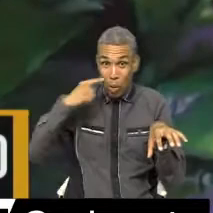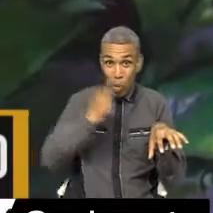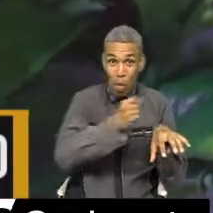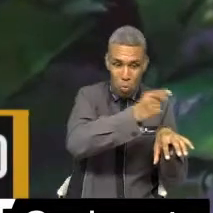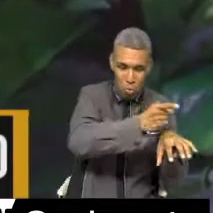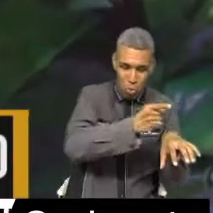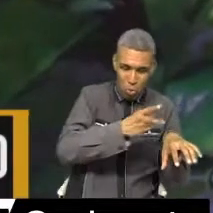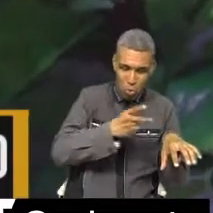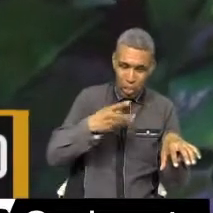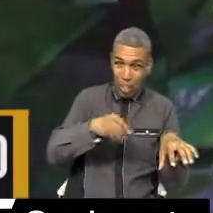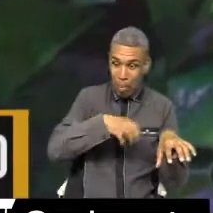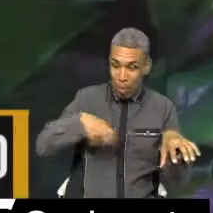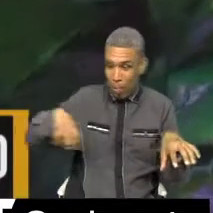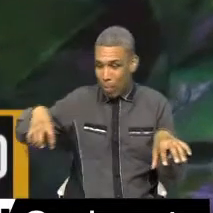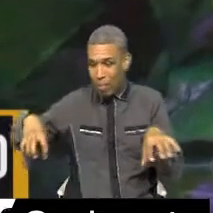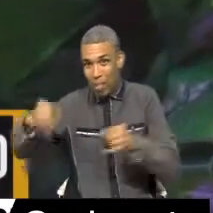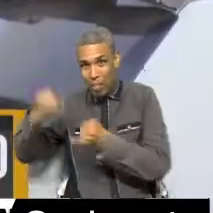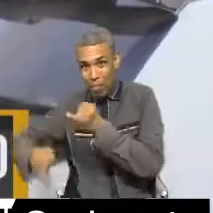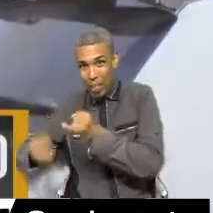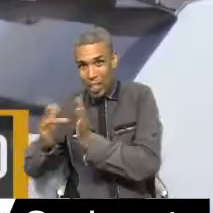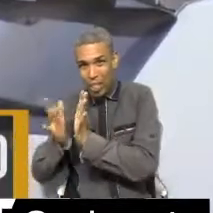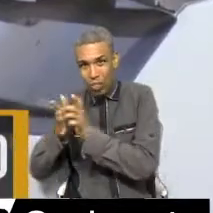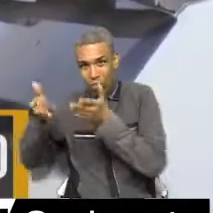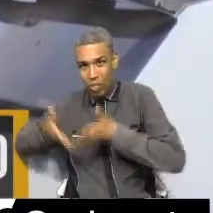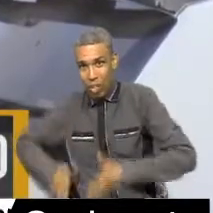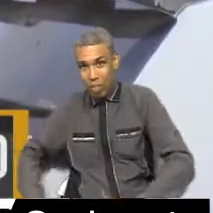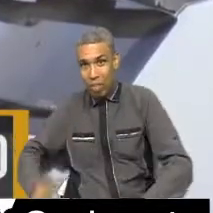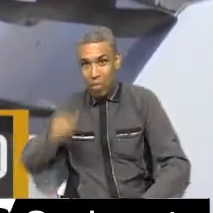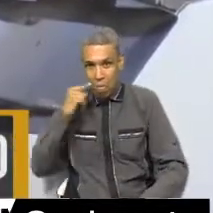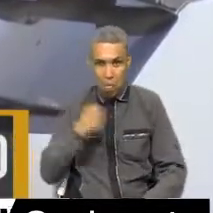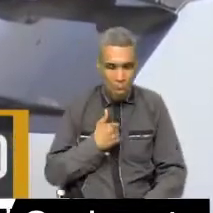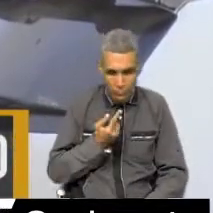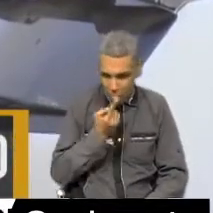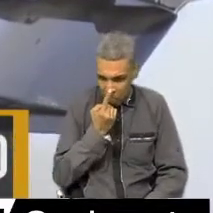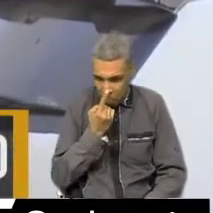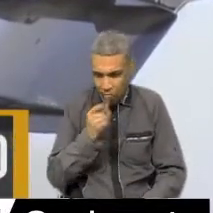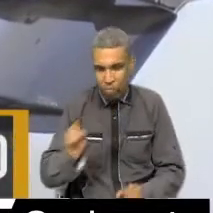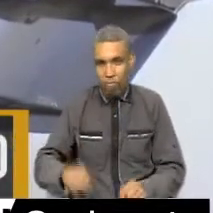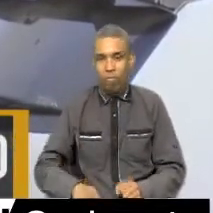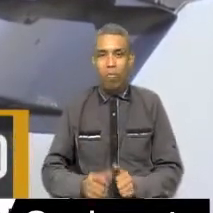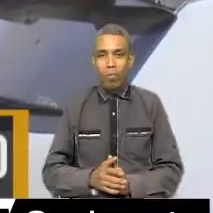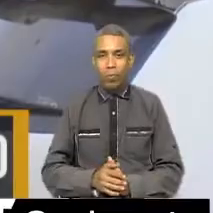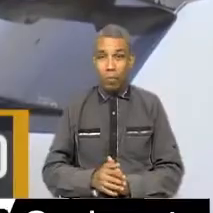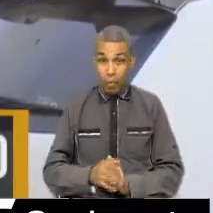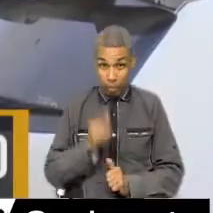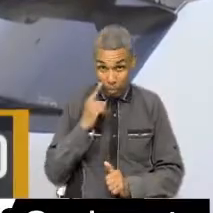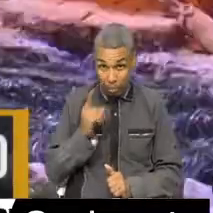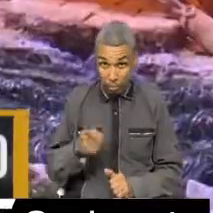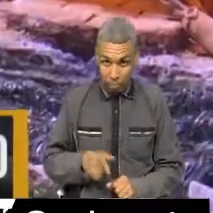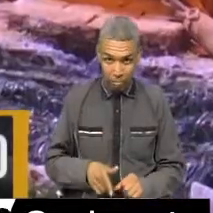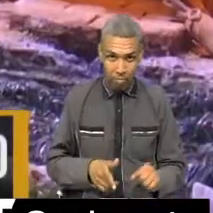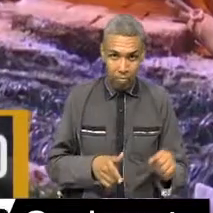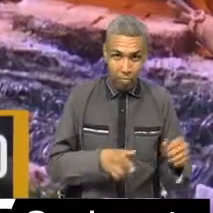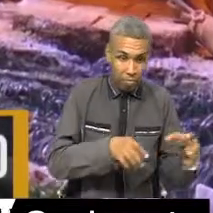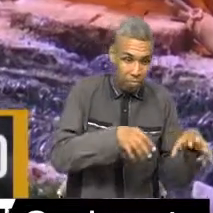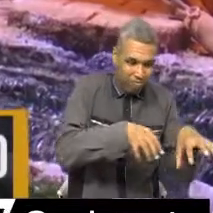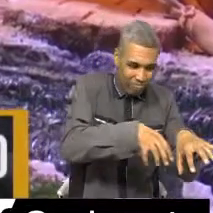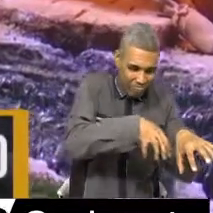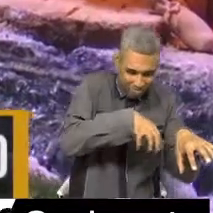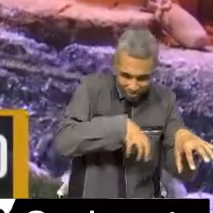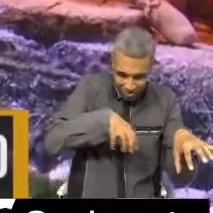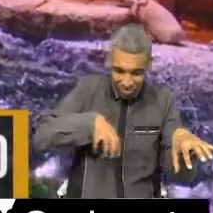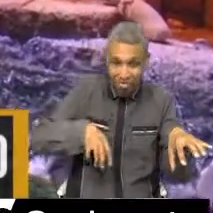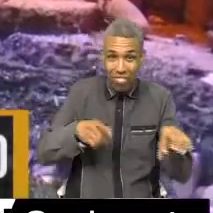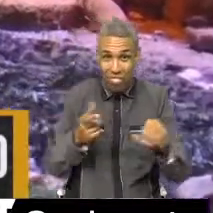más importantes de la historia. Por eso es que las figuras en el pesebre, las que están con velo, las que tienen luz blanca, son las partes donde